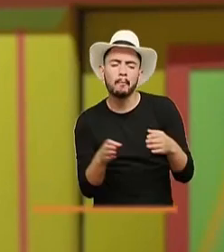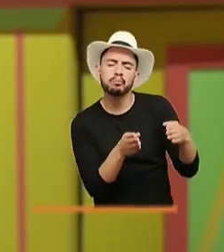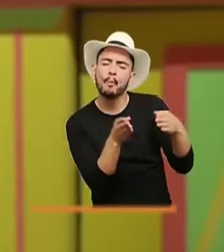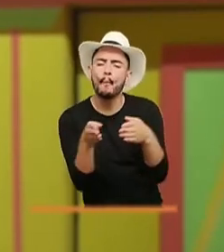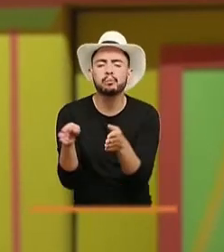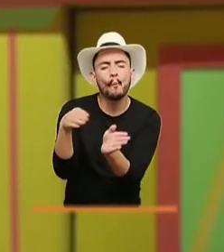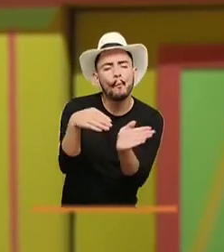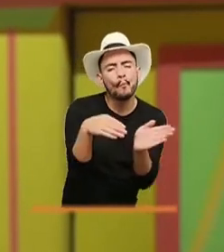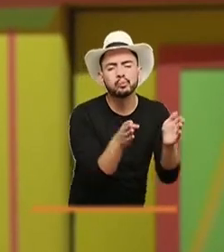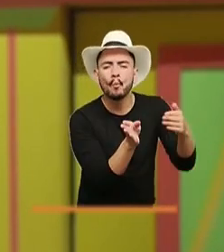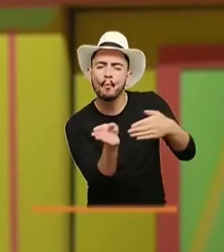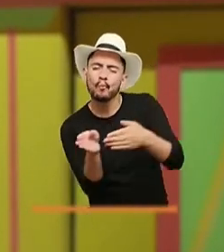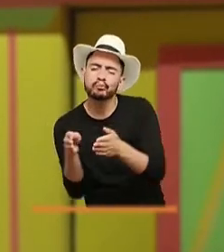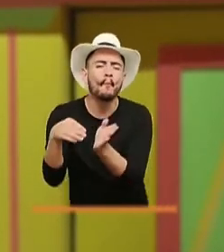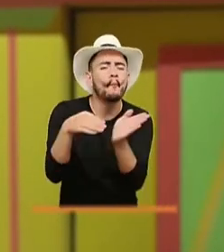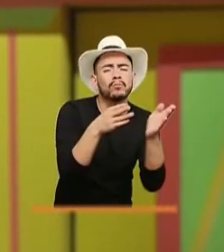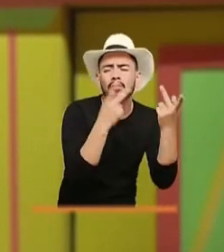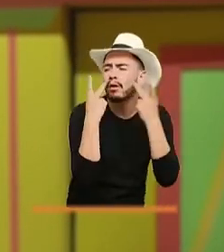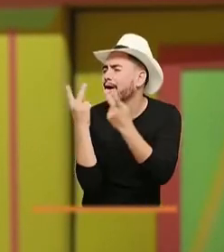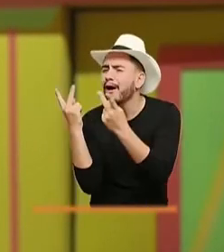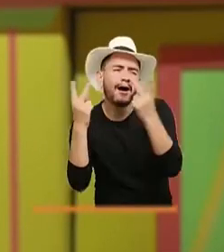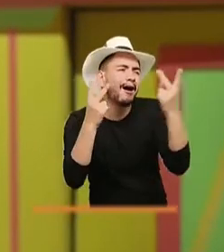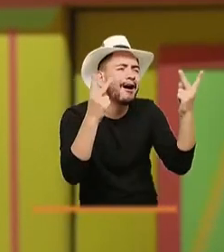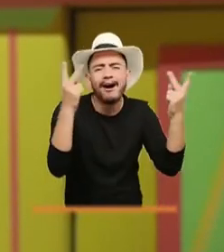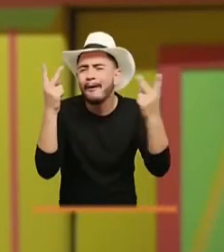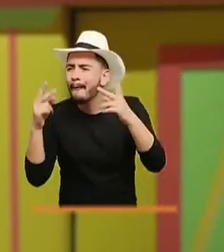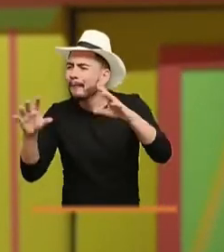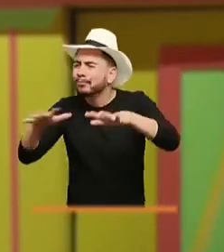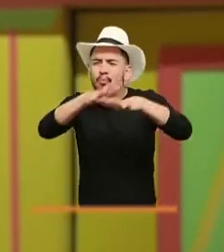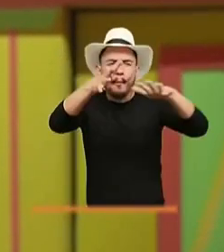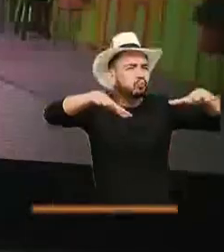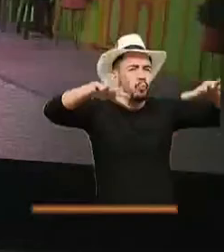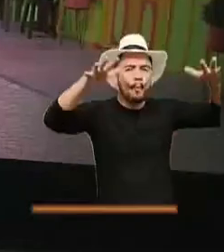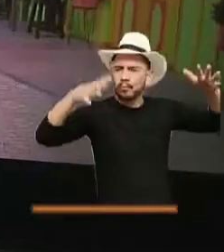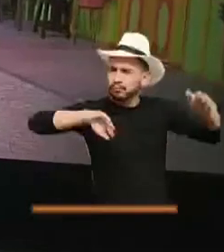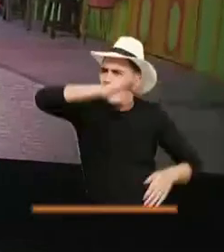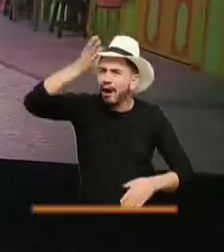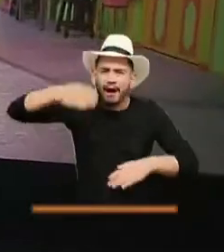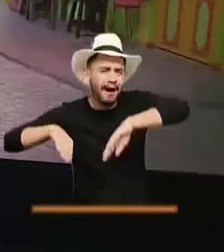belleza que han tenido nuestra montaña antioqueña! Si